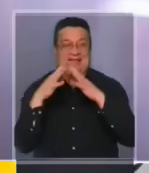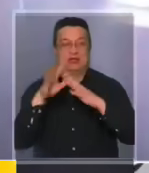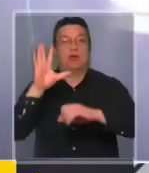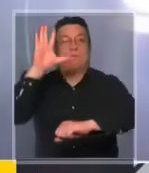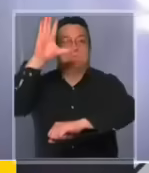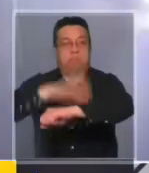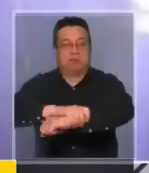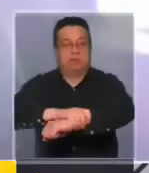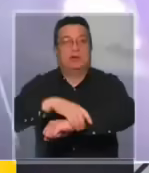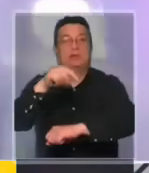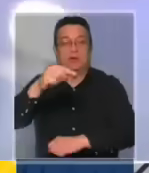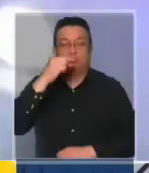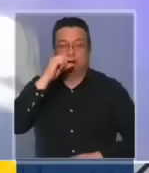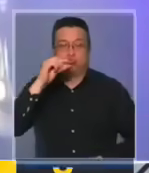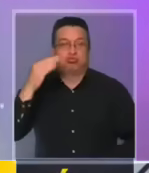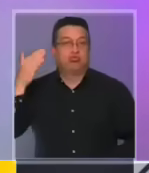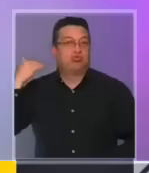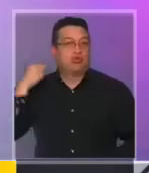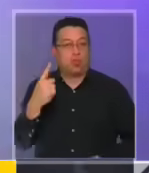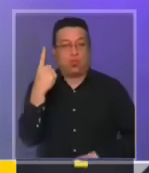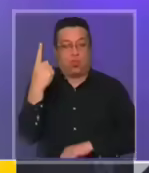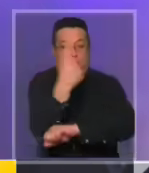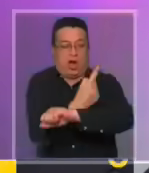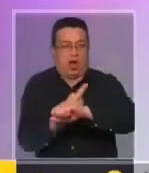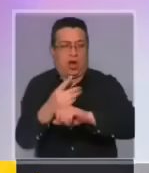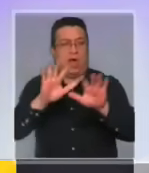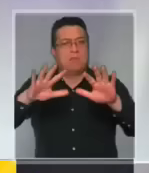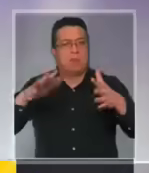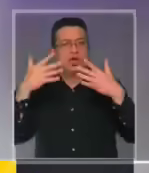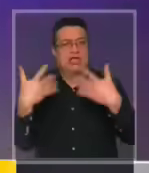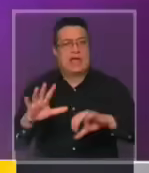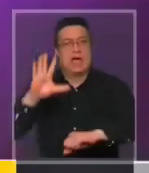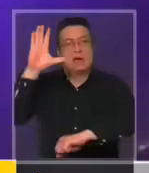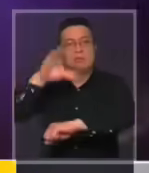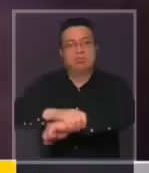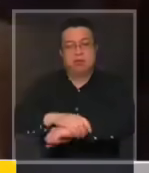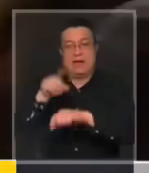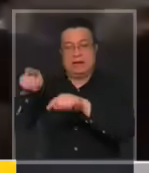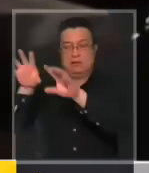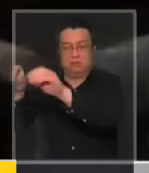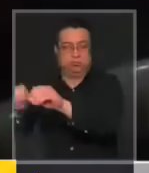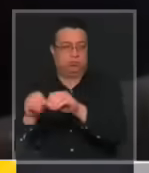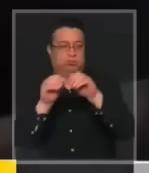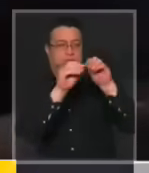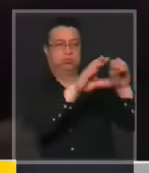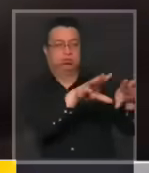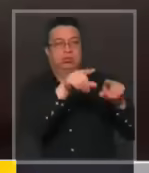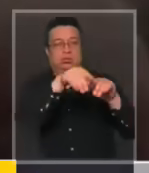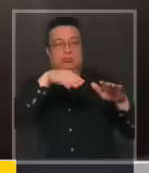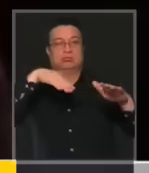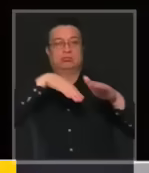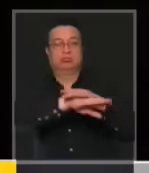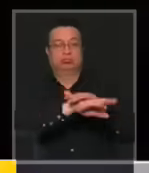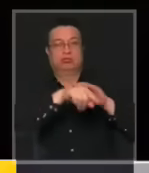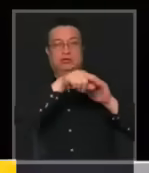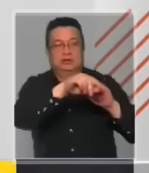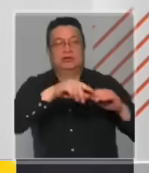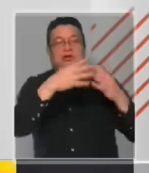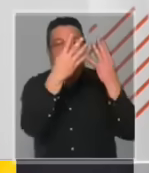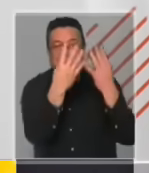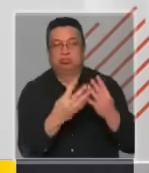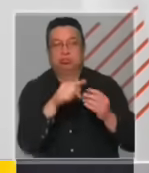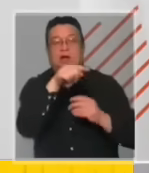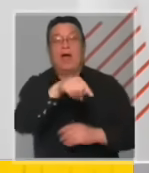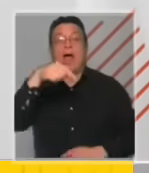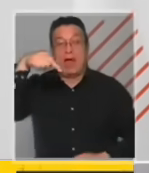aprehendido hace aproximadamente una hora más o menos ya, y él ha sido trasladado hasta la Fuerza Especial de Lucha contra el Crimen, acá